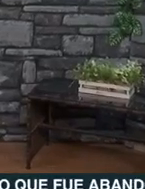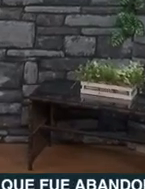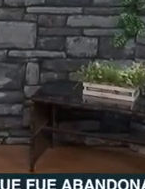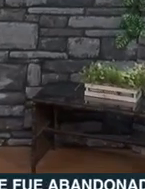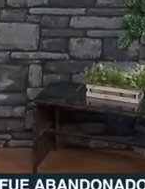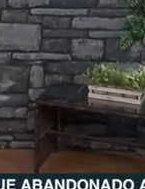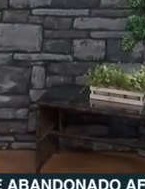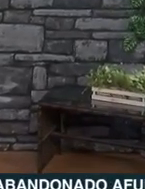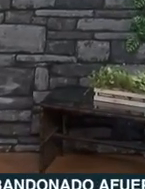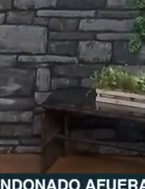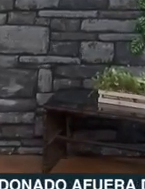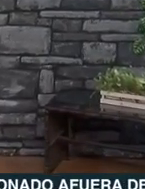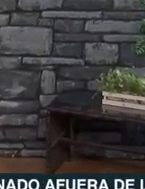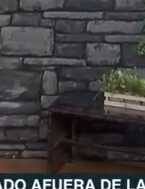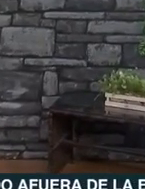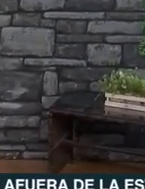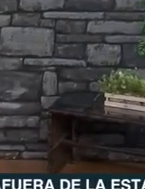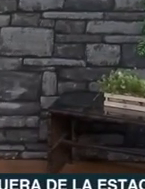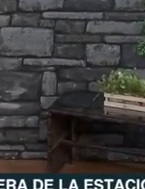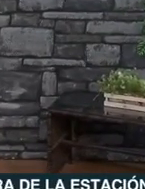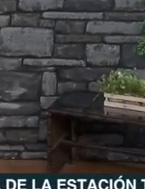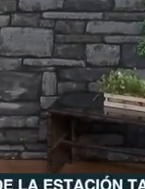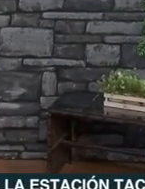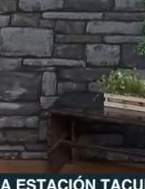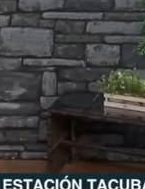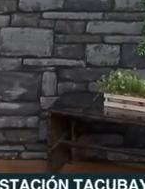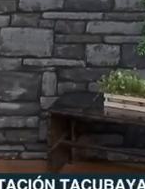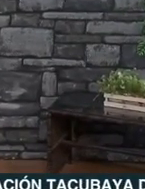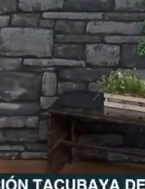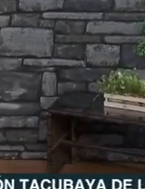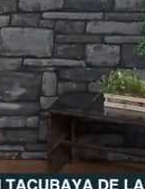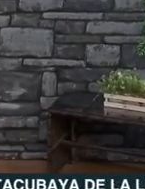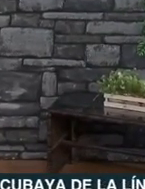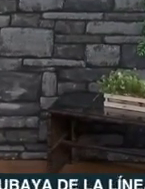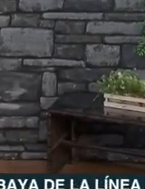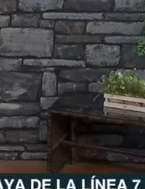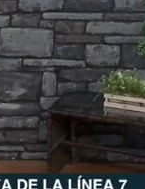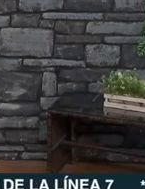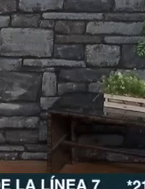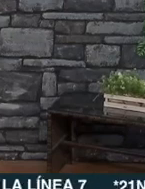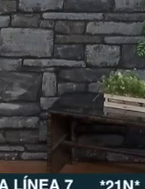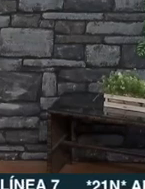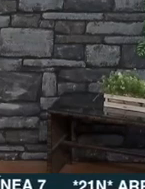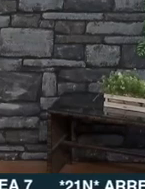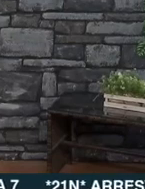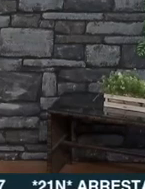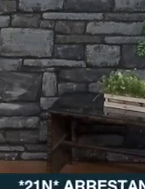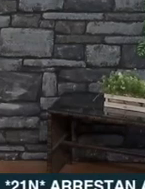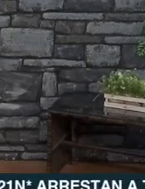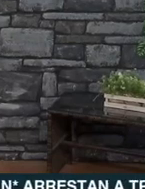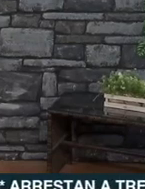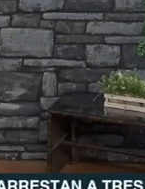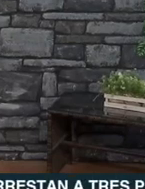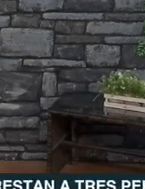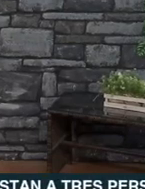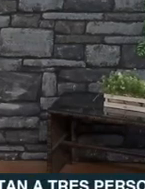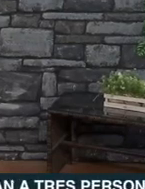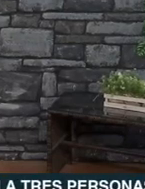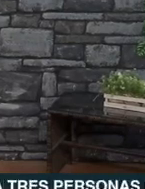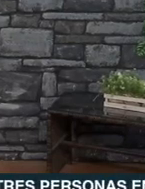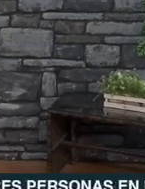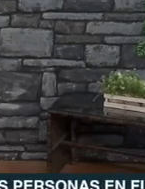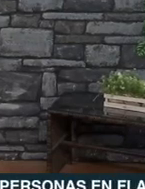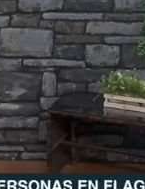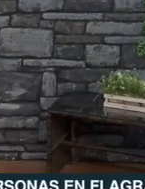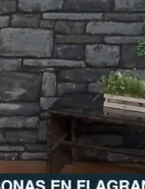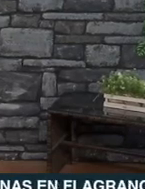Hoy es miércoles de salud y el tema que hablamos en esta mañana es el del trasplante del riñón. Bienvenida, muy buenos días. Lo contábamos ya en México, el riñón es